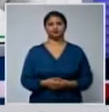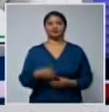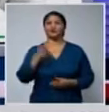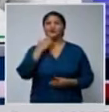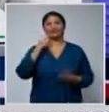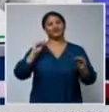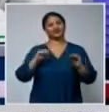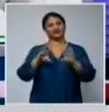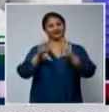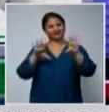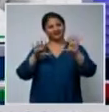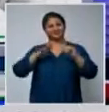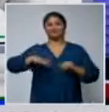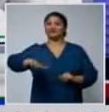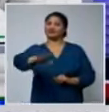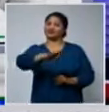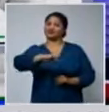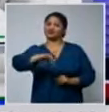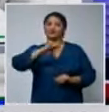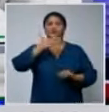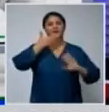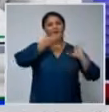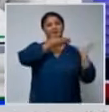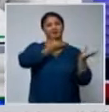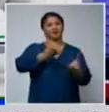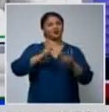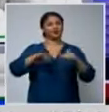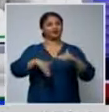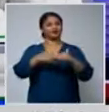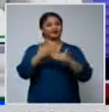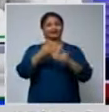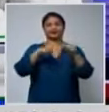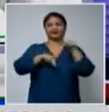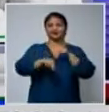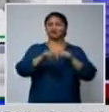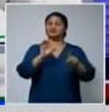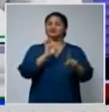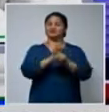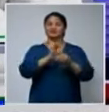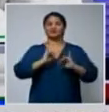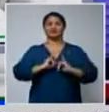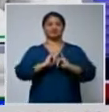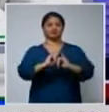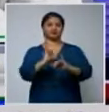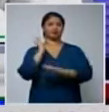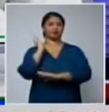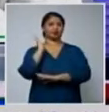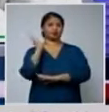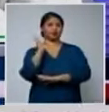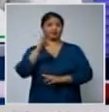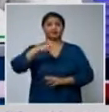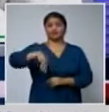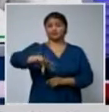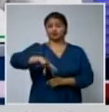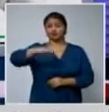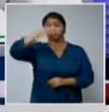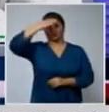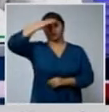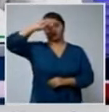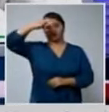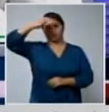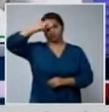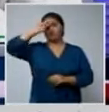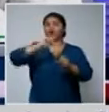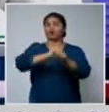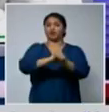buenos días, qué gusto saludarle, bienvenido a este espacio que lleva usted en cada mañana una actualización sobre el comportamiento de la COVID-19 en